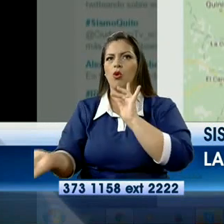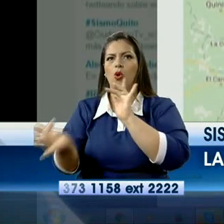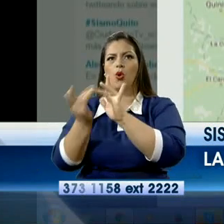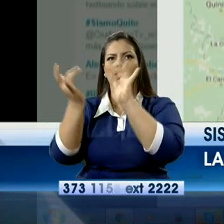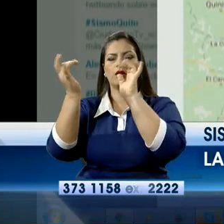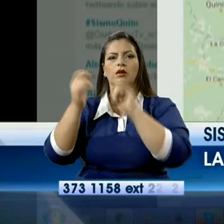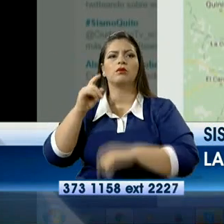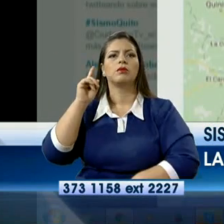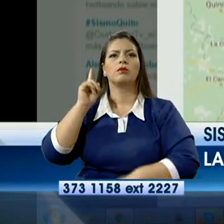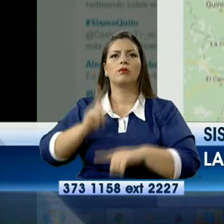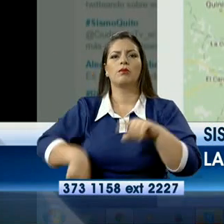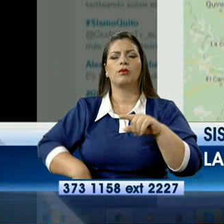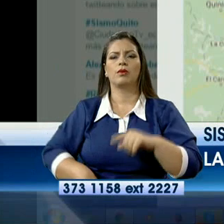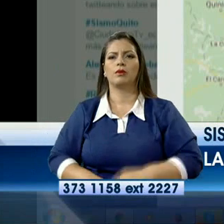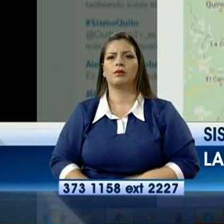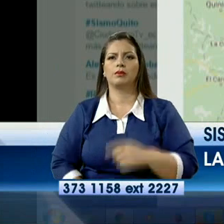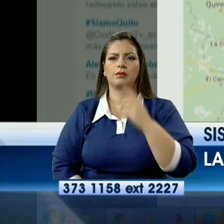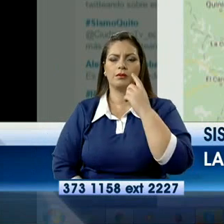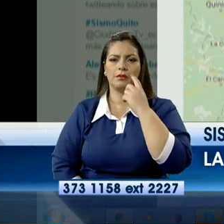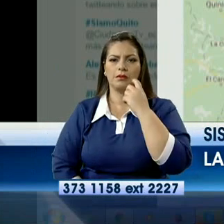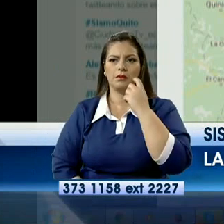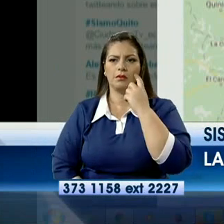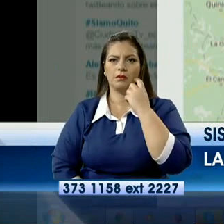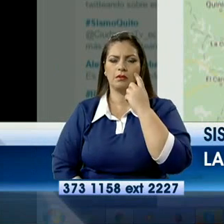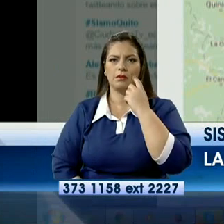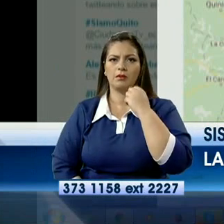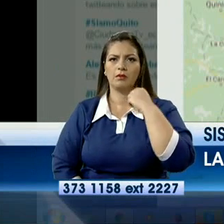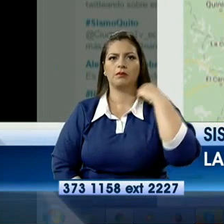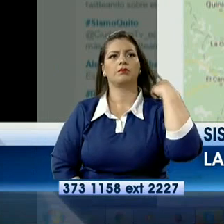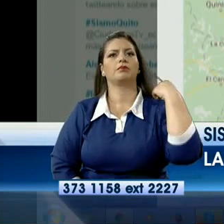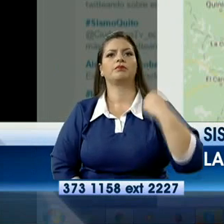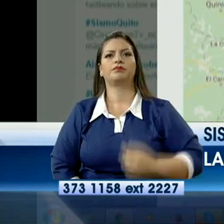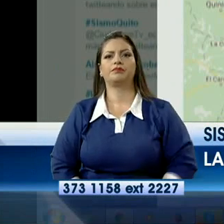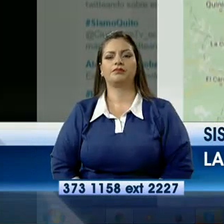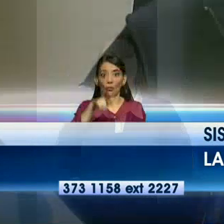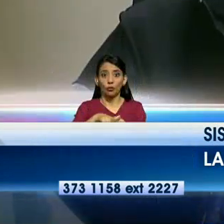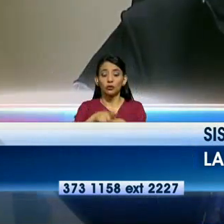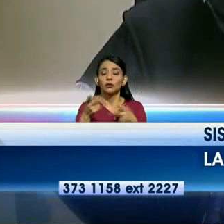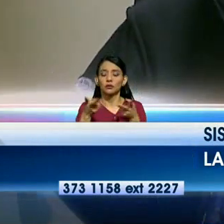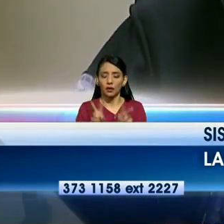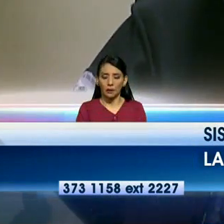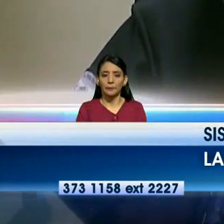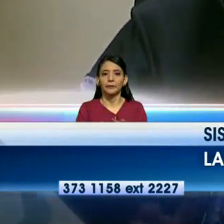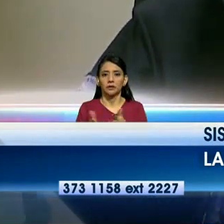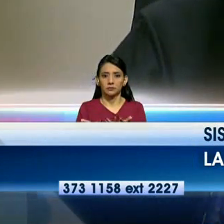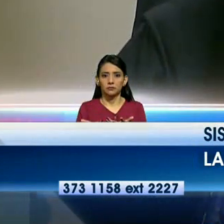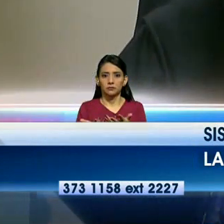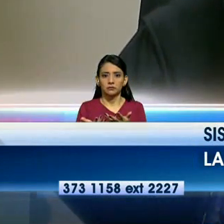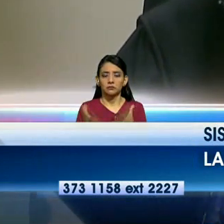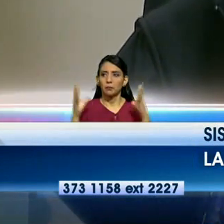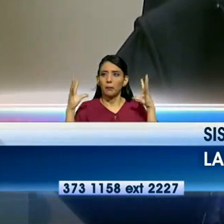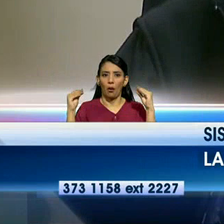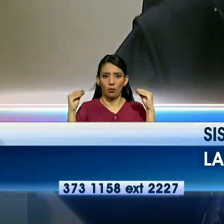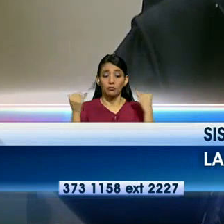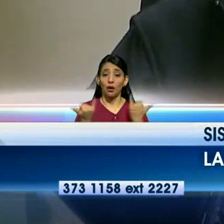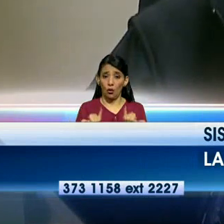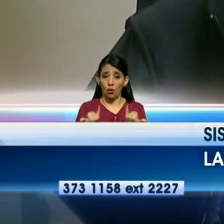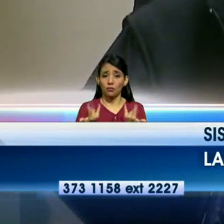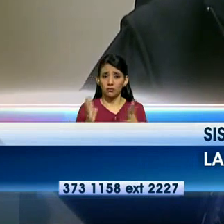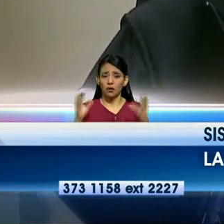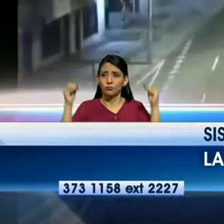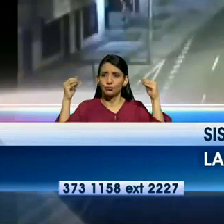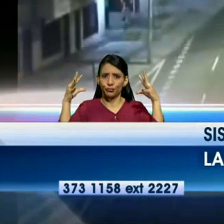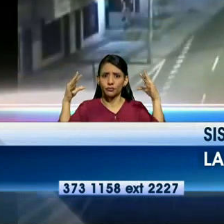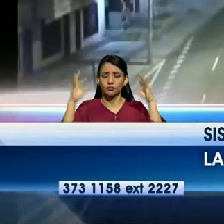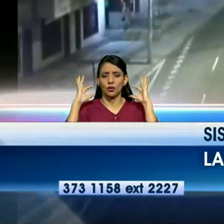conectarnos, sino hasta ya mucho tiempo después, pero ya estábamos por adelante. ¿Qué te parece si escuchamos al alcalde de Quito, que hace un balance de lo sucedido? Al alcalde Rodas,